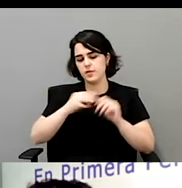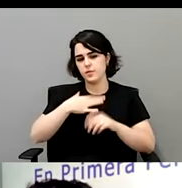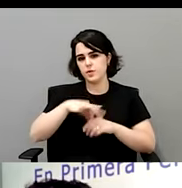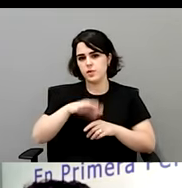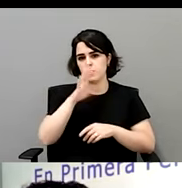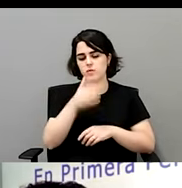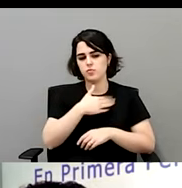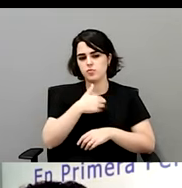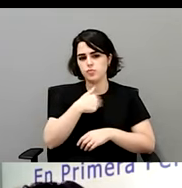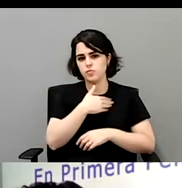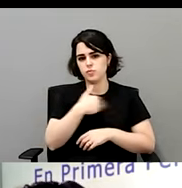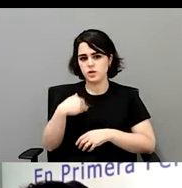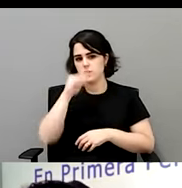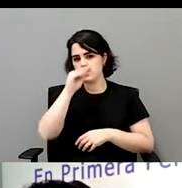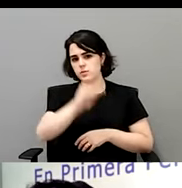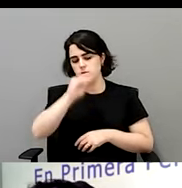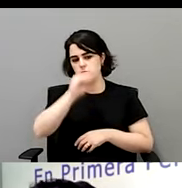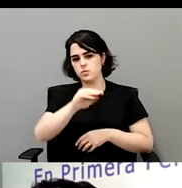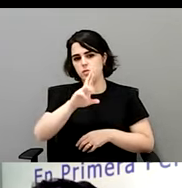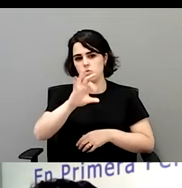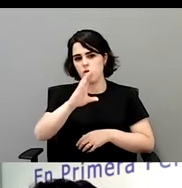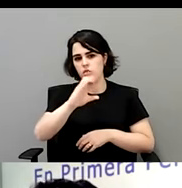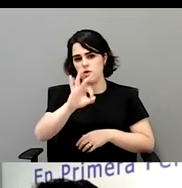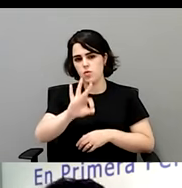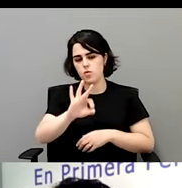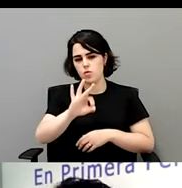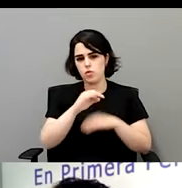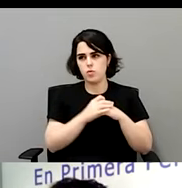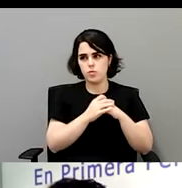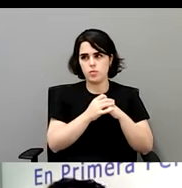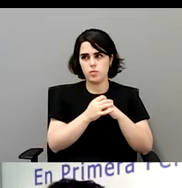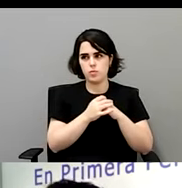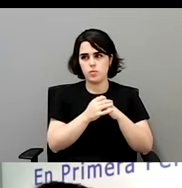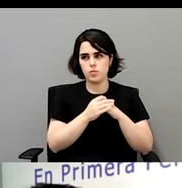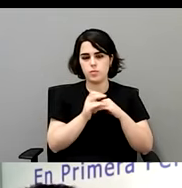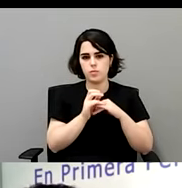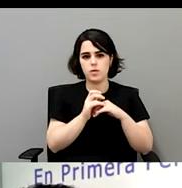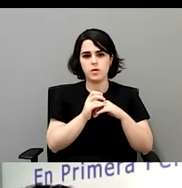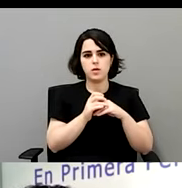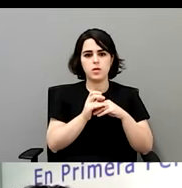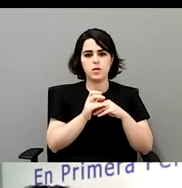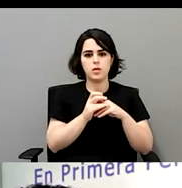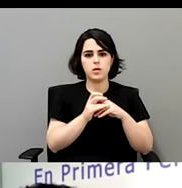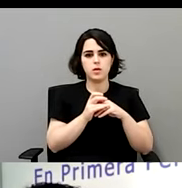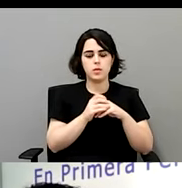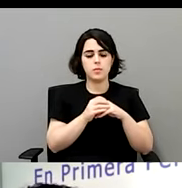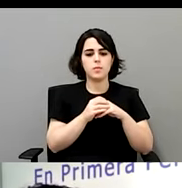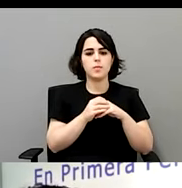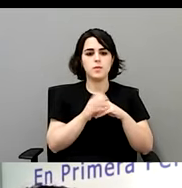una pregunta a Rocío. Estoy compartiendo pantalla, creo que ya no. Pues